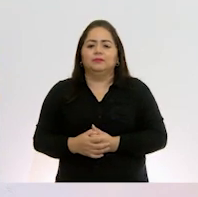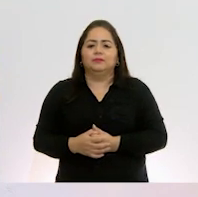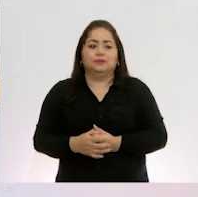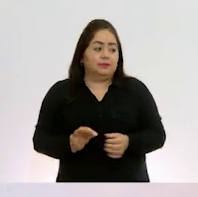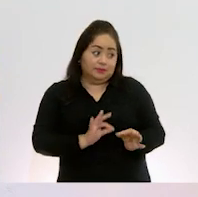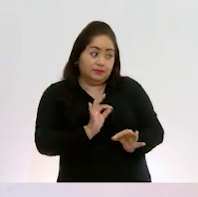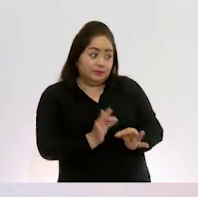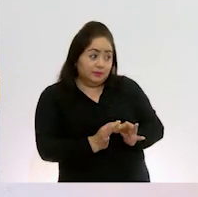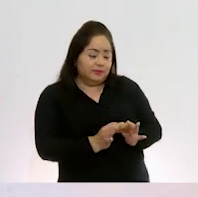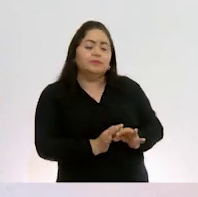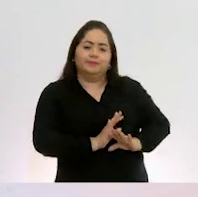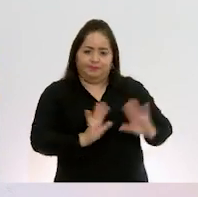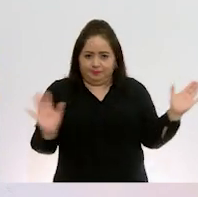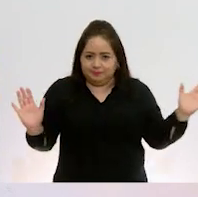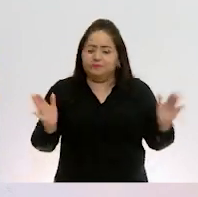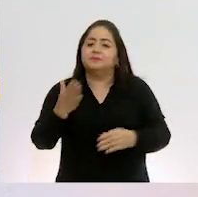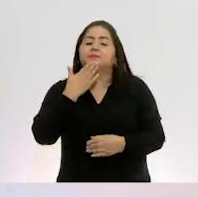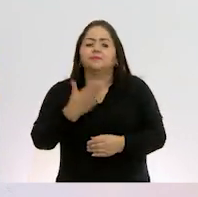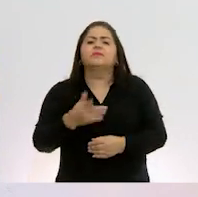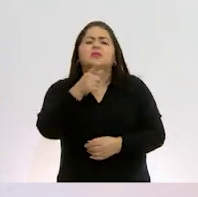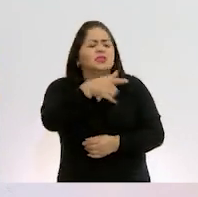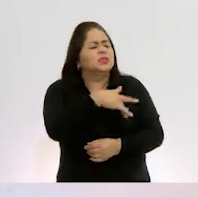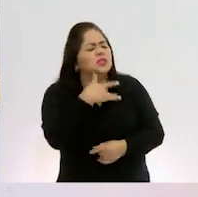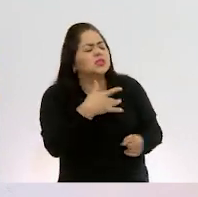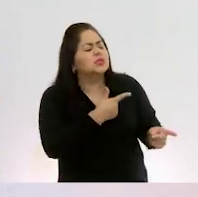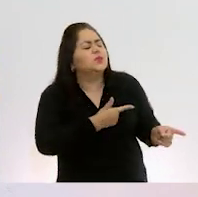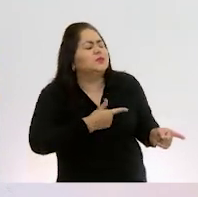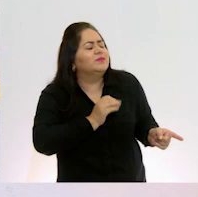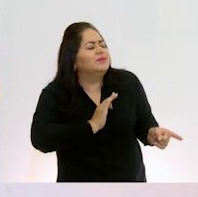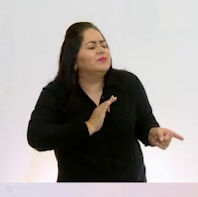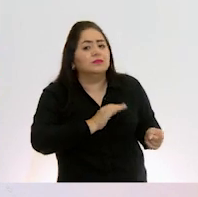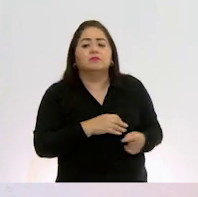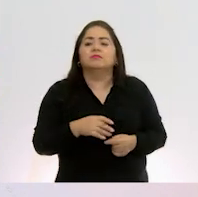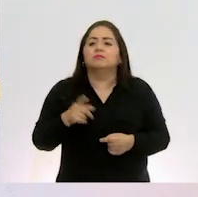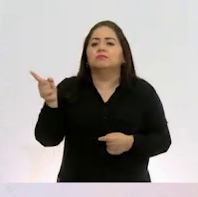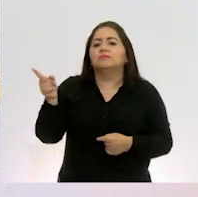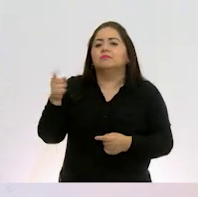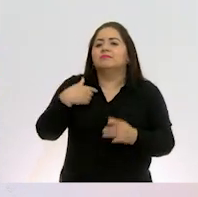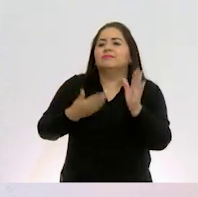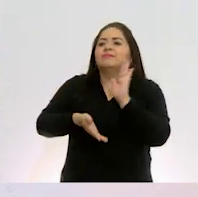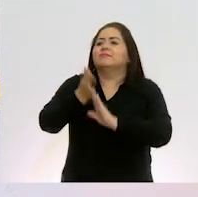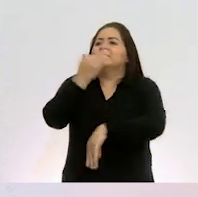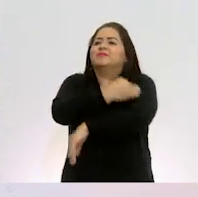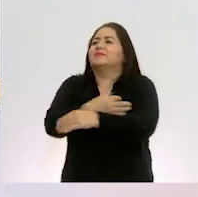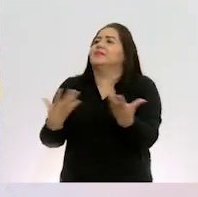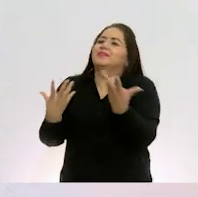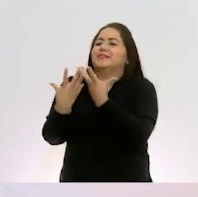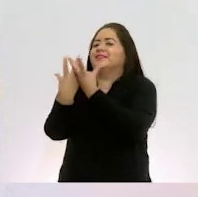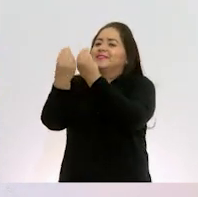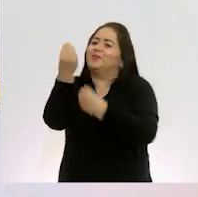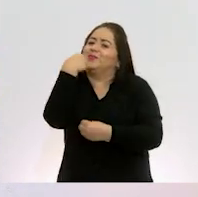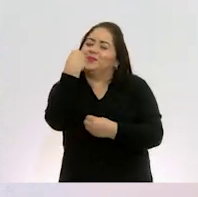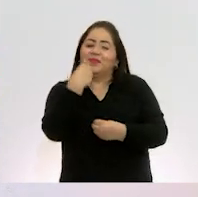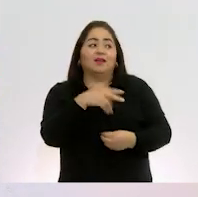¿Listo? Listo. Ok, perfecto. ¿Qué es lo que te hace sentir feliz? Ir de picnic con mi familia. ¡Ay, oh, qué padre! ¿Y